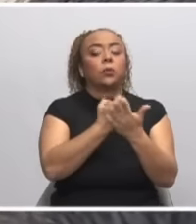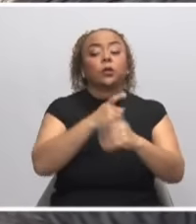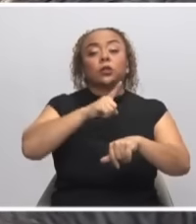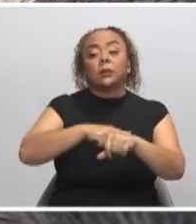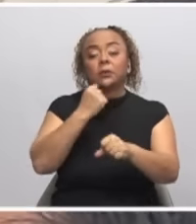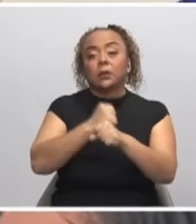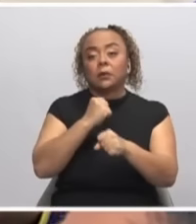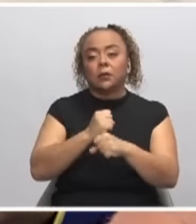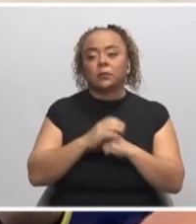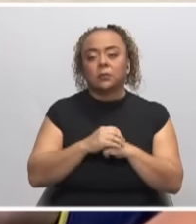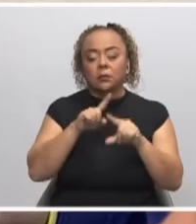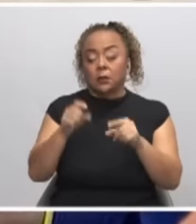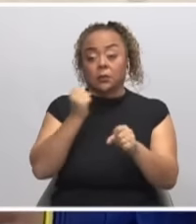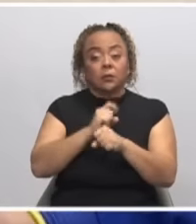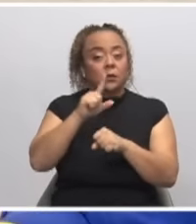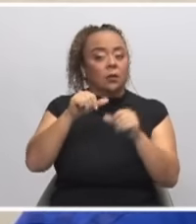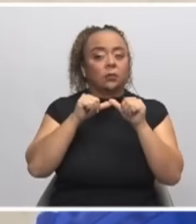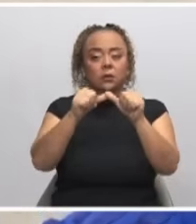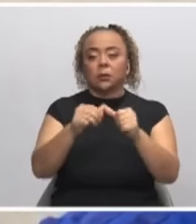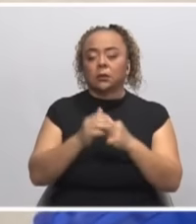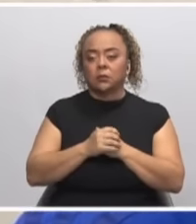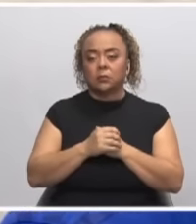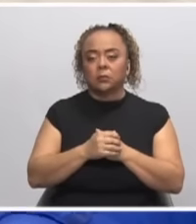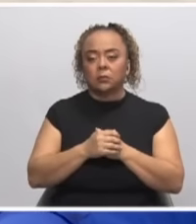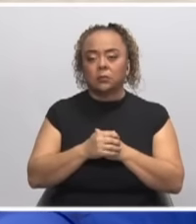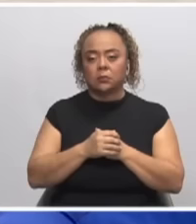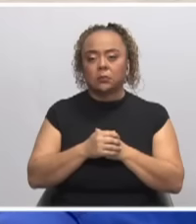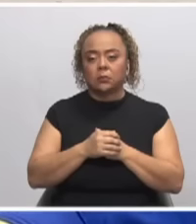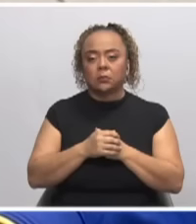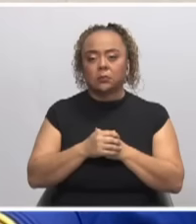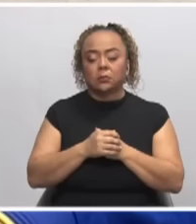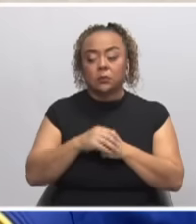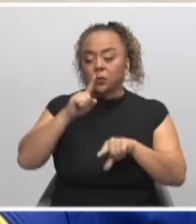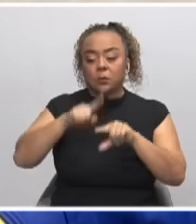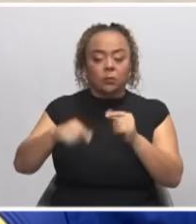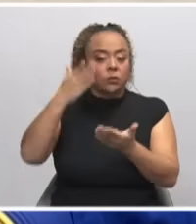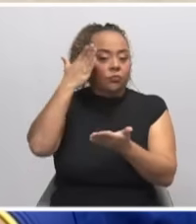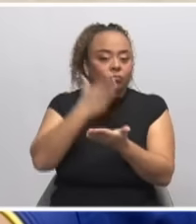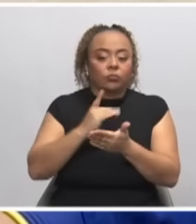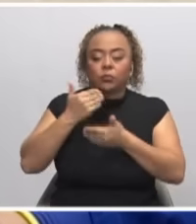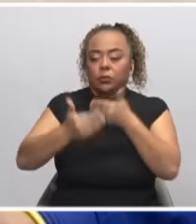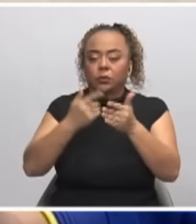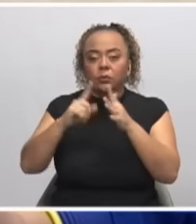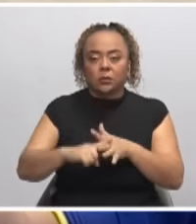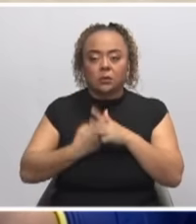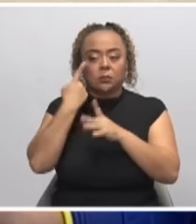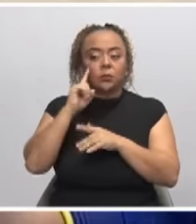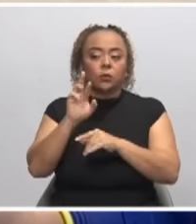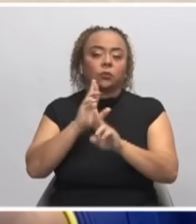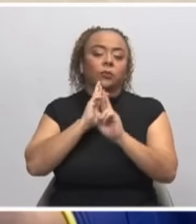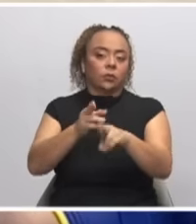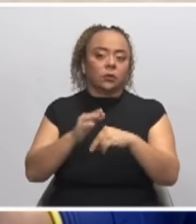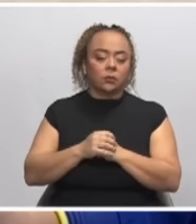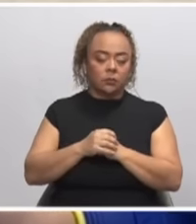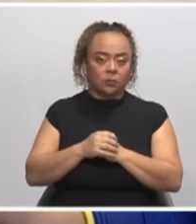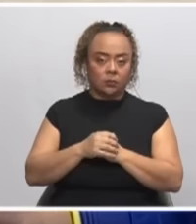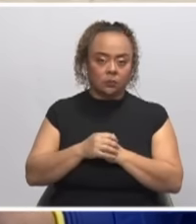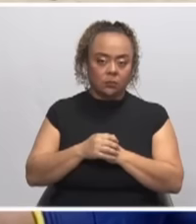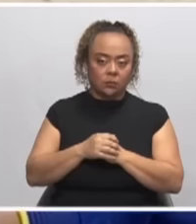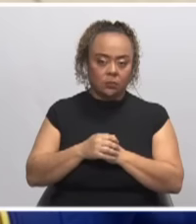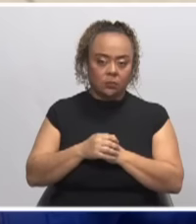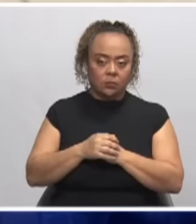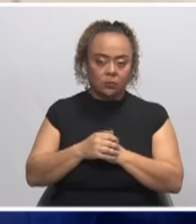trabajo pero el trabajo tiene que continuar O sea no podemos cortar un proceso que está iniciando por por un resultado que que